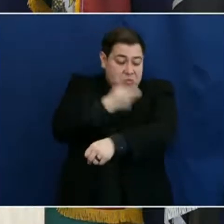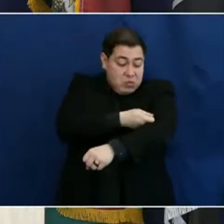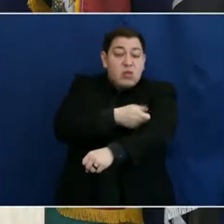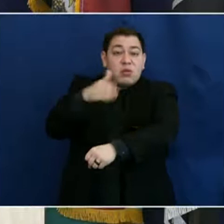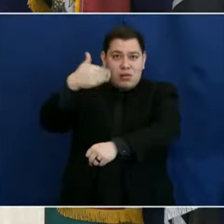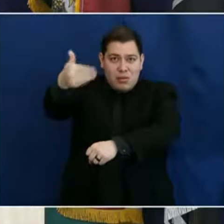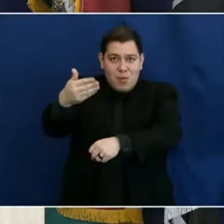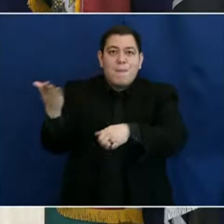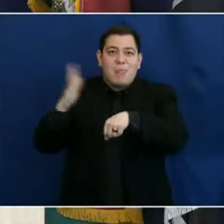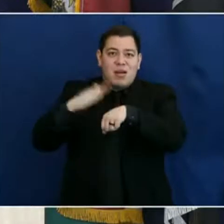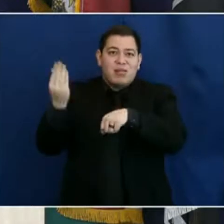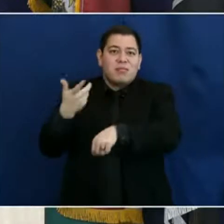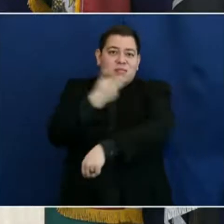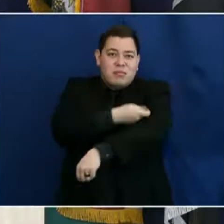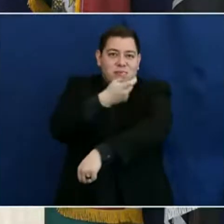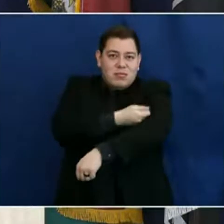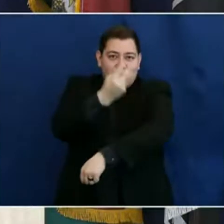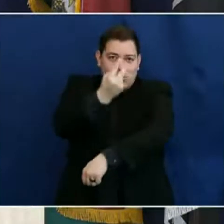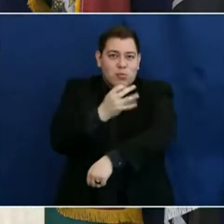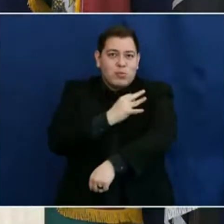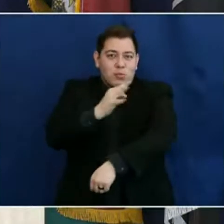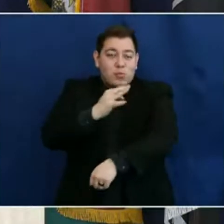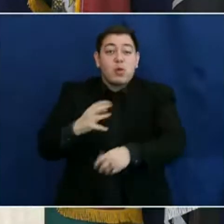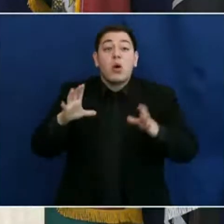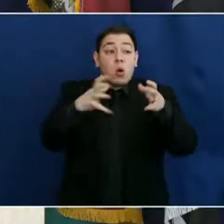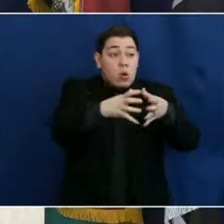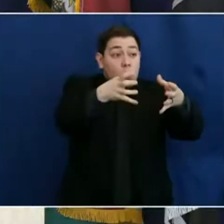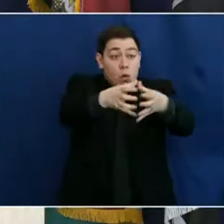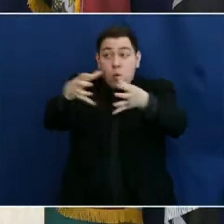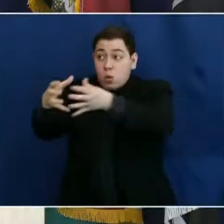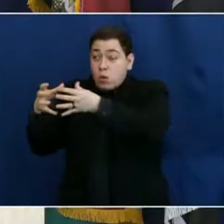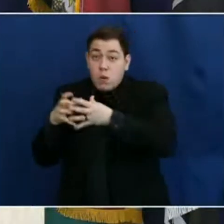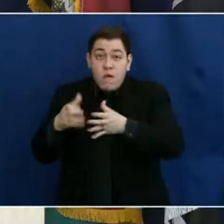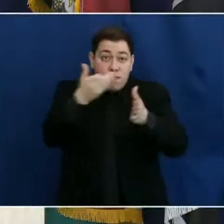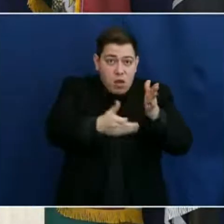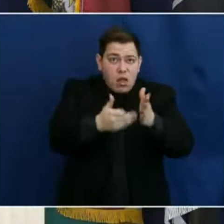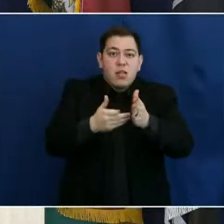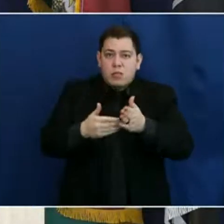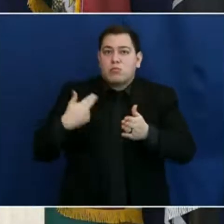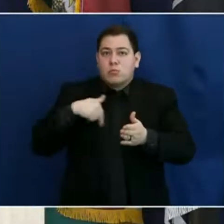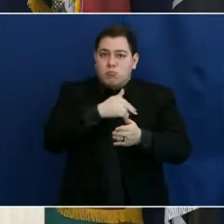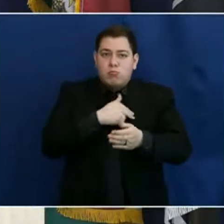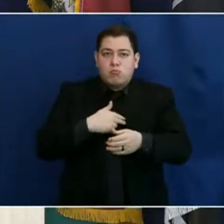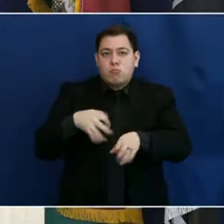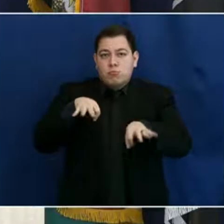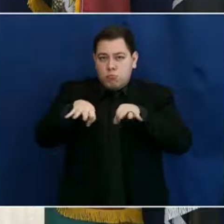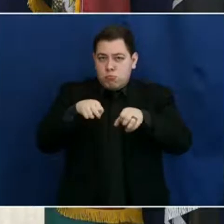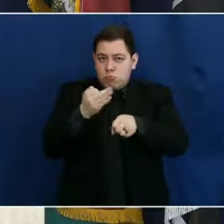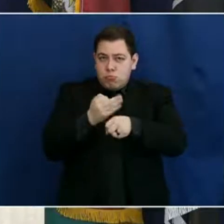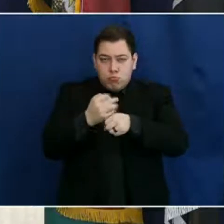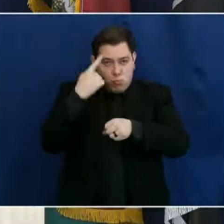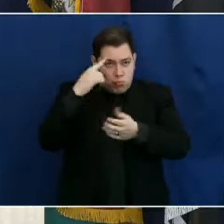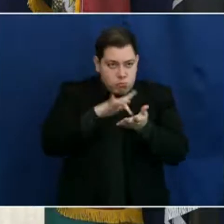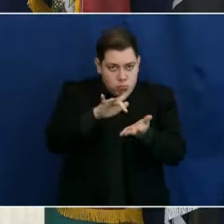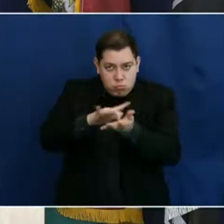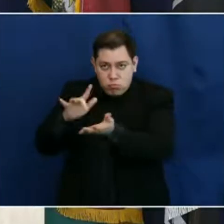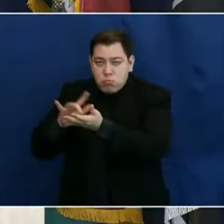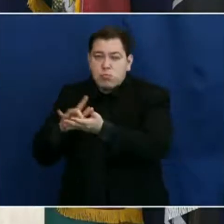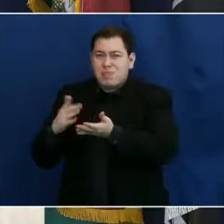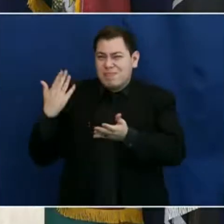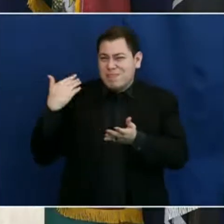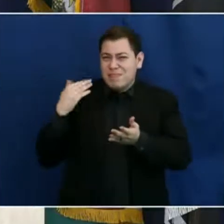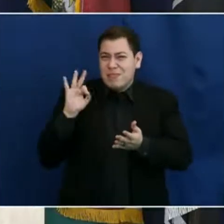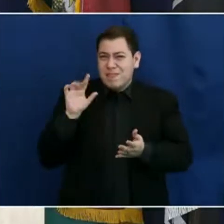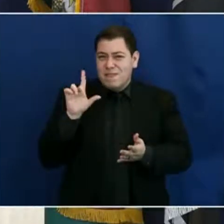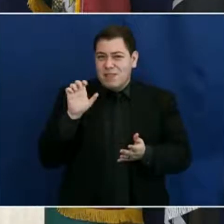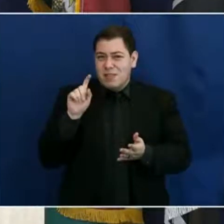para alcanzar otros grupos. Quiero enfatizar también lo que compartió hace unos momentos el supervisor Fletcher, que tenemos un camino claro